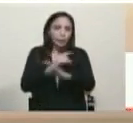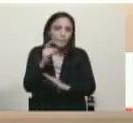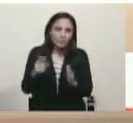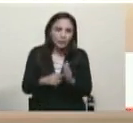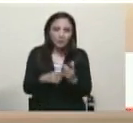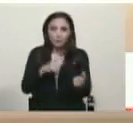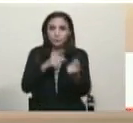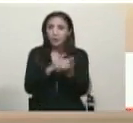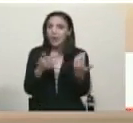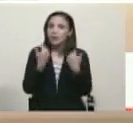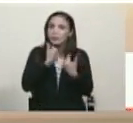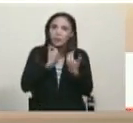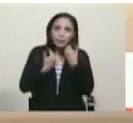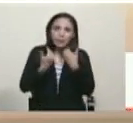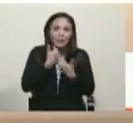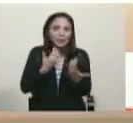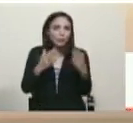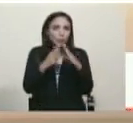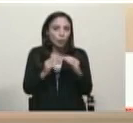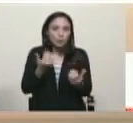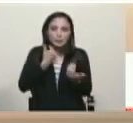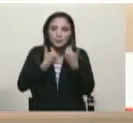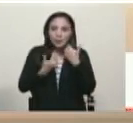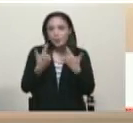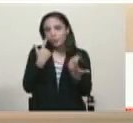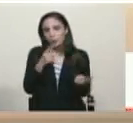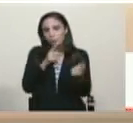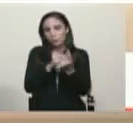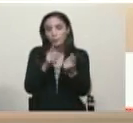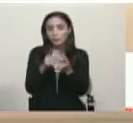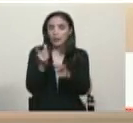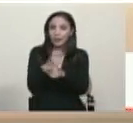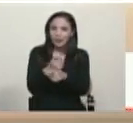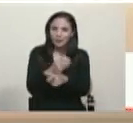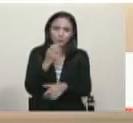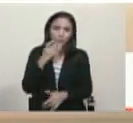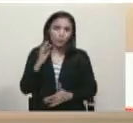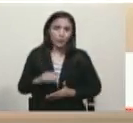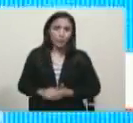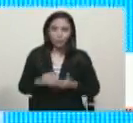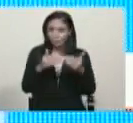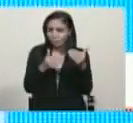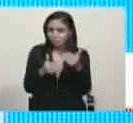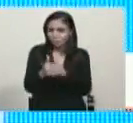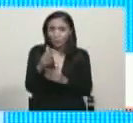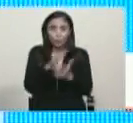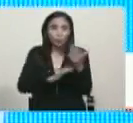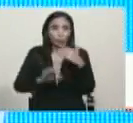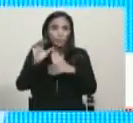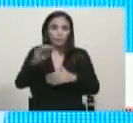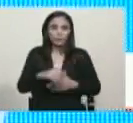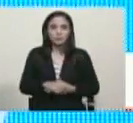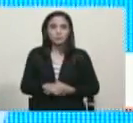las enfermedades, las crónicas, contra el cáncer, a lo largo y ancho del país.